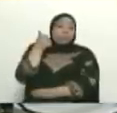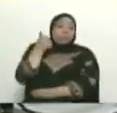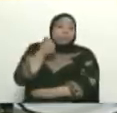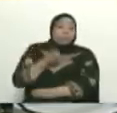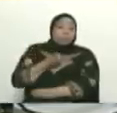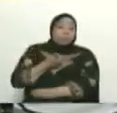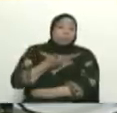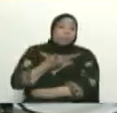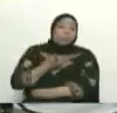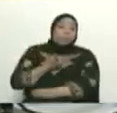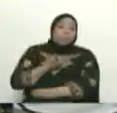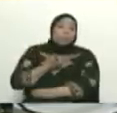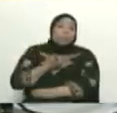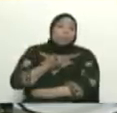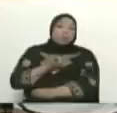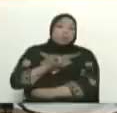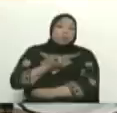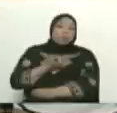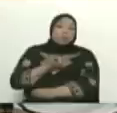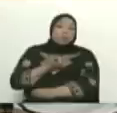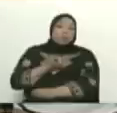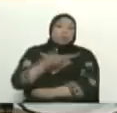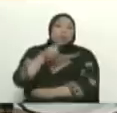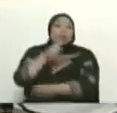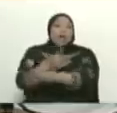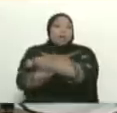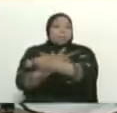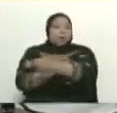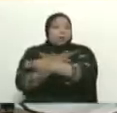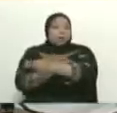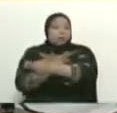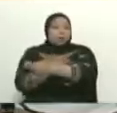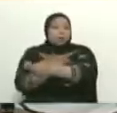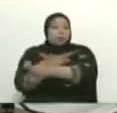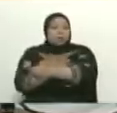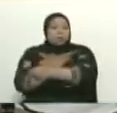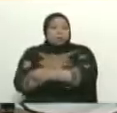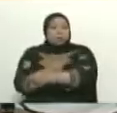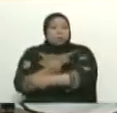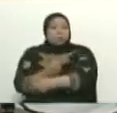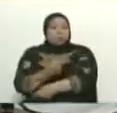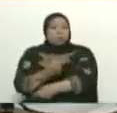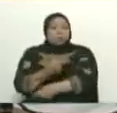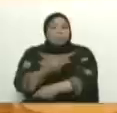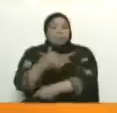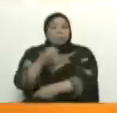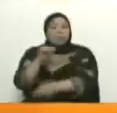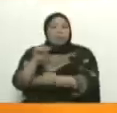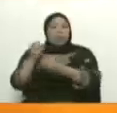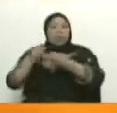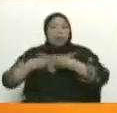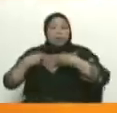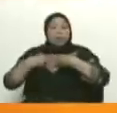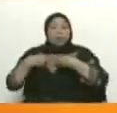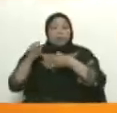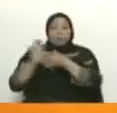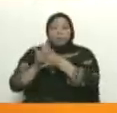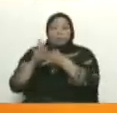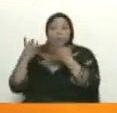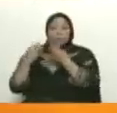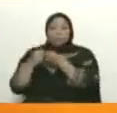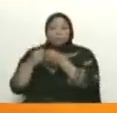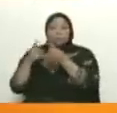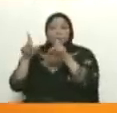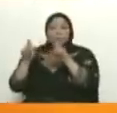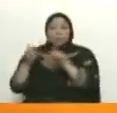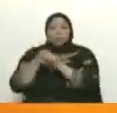entre una de esas hermanas que la vida por dicha les